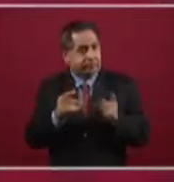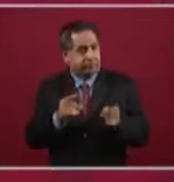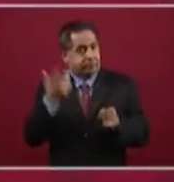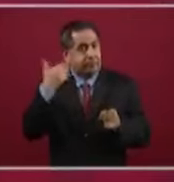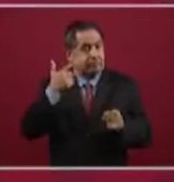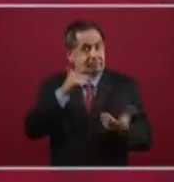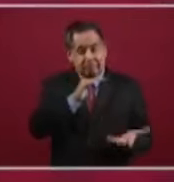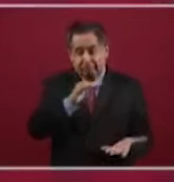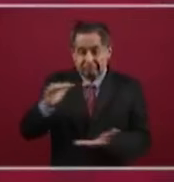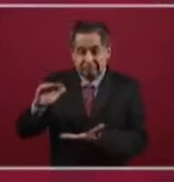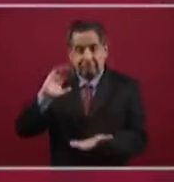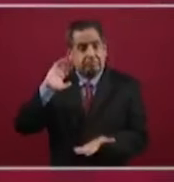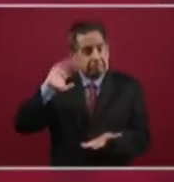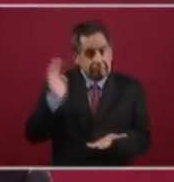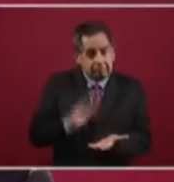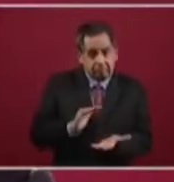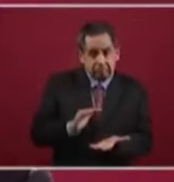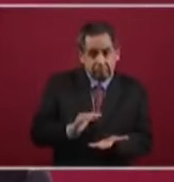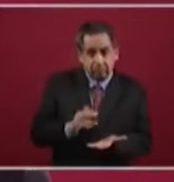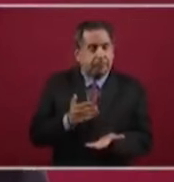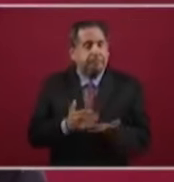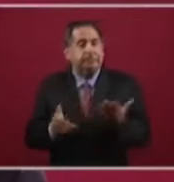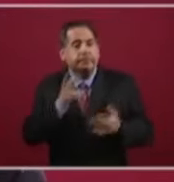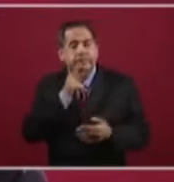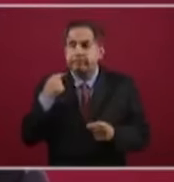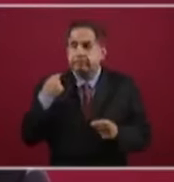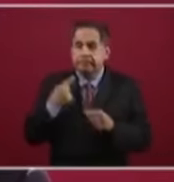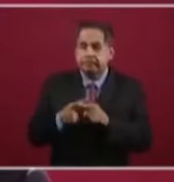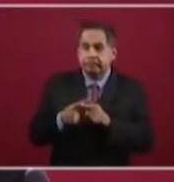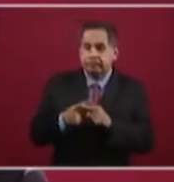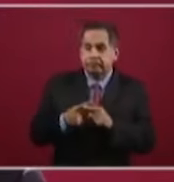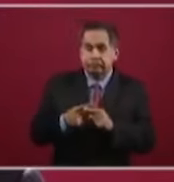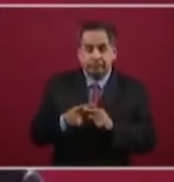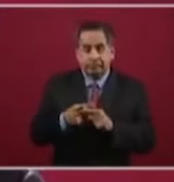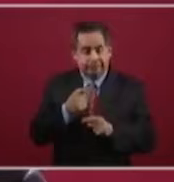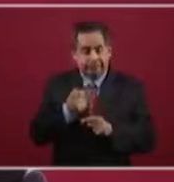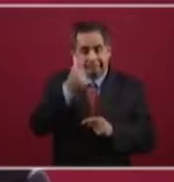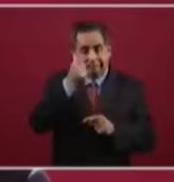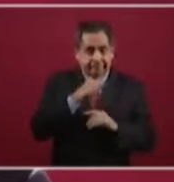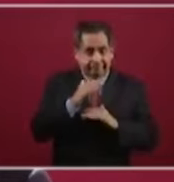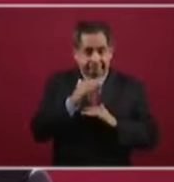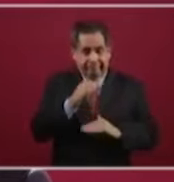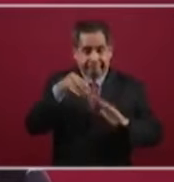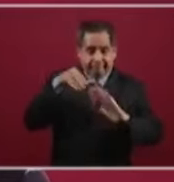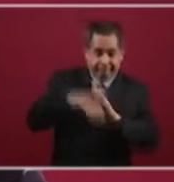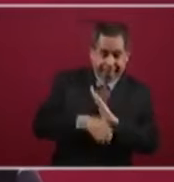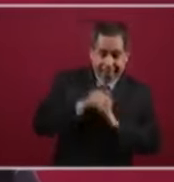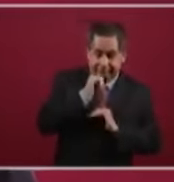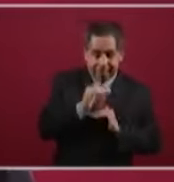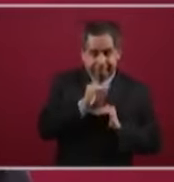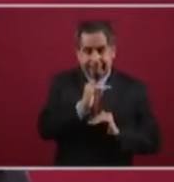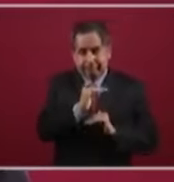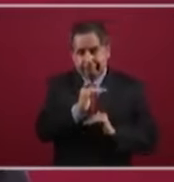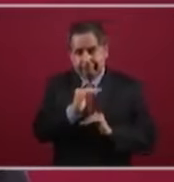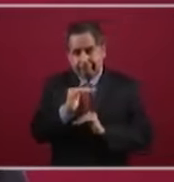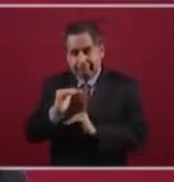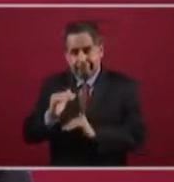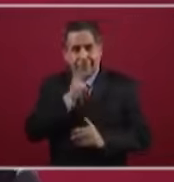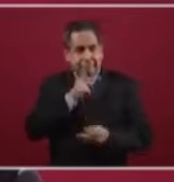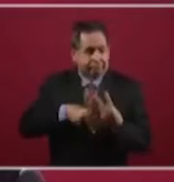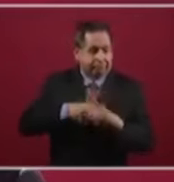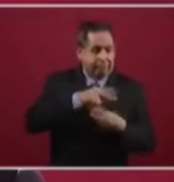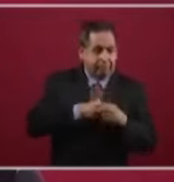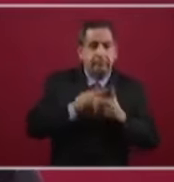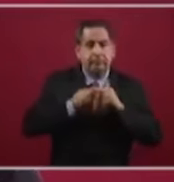1.7 millones de barriles por día, Pemex logró a lo largo de los últimos meses, primero, ya parar la caída, estabilizar la producción